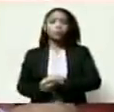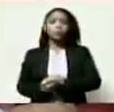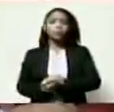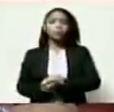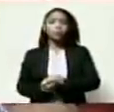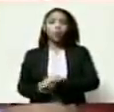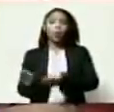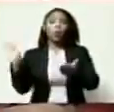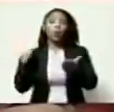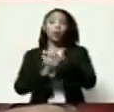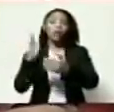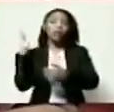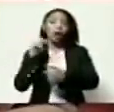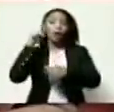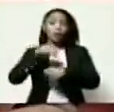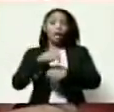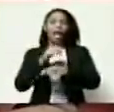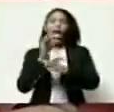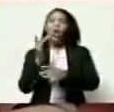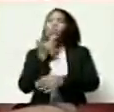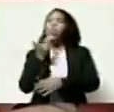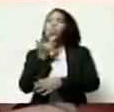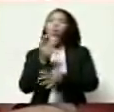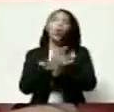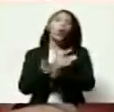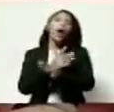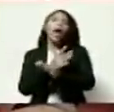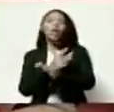vuelvan aquí a decir, ya jugando.